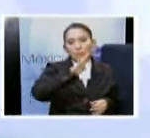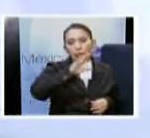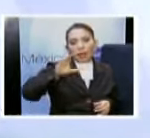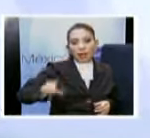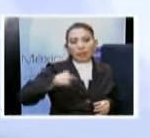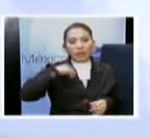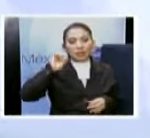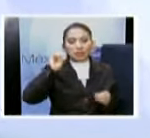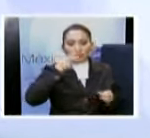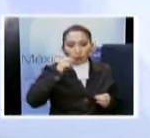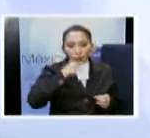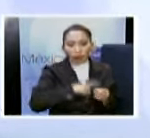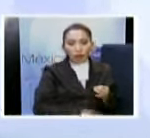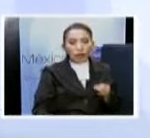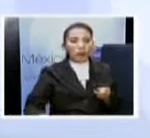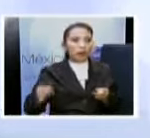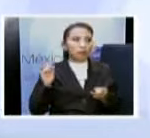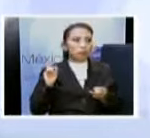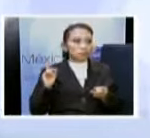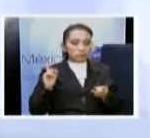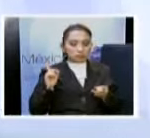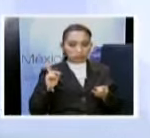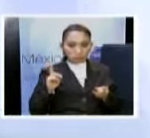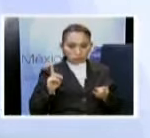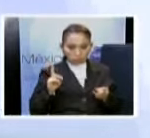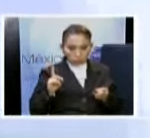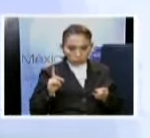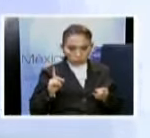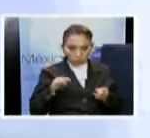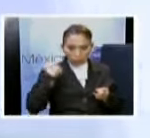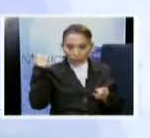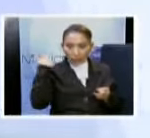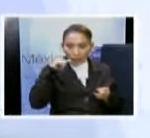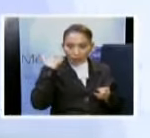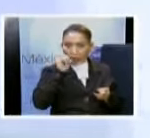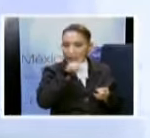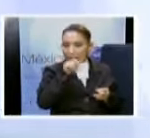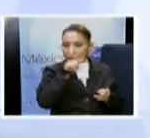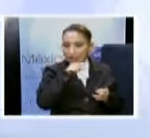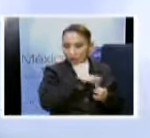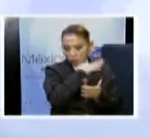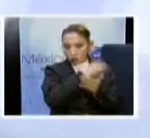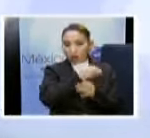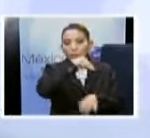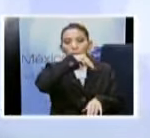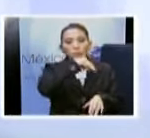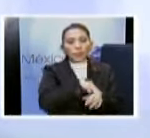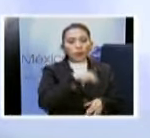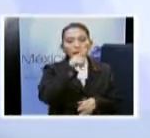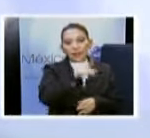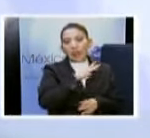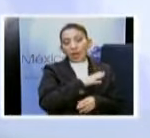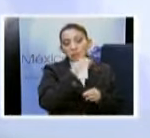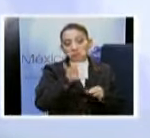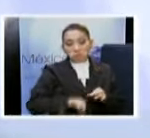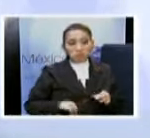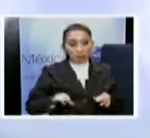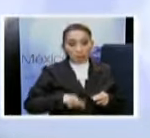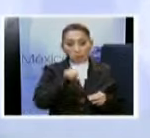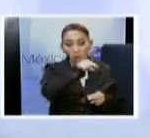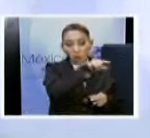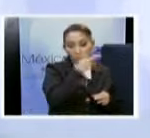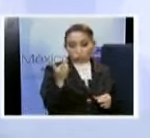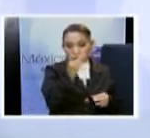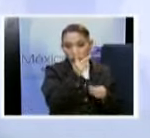California, Chihuahua, el secretario de Innovación de Jalisco estuvo en Montreal y hay un marcado interés por parte de los